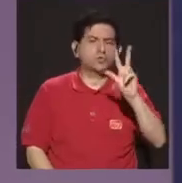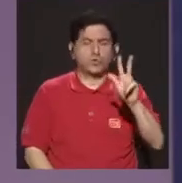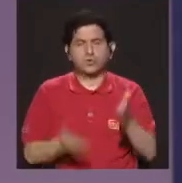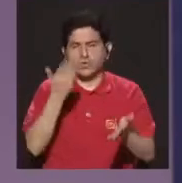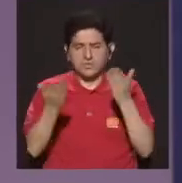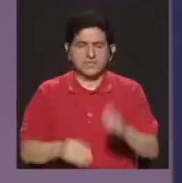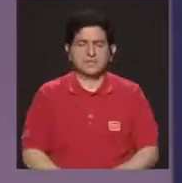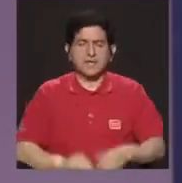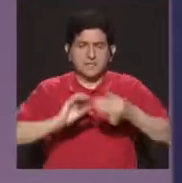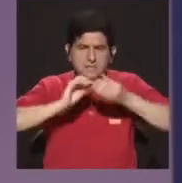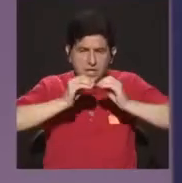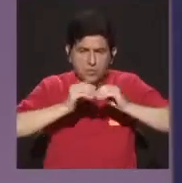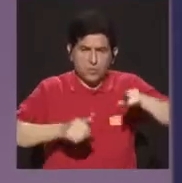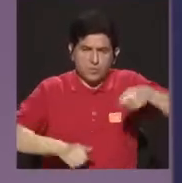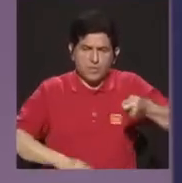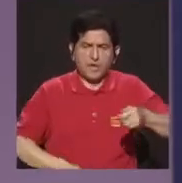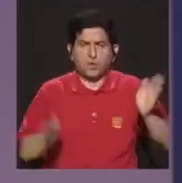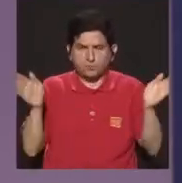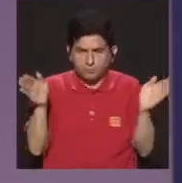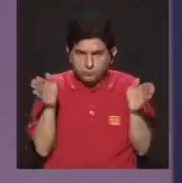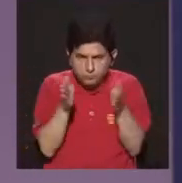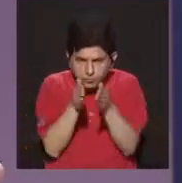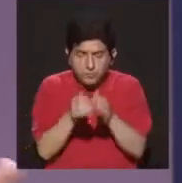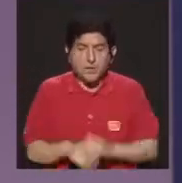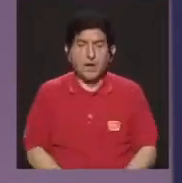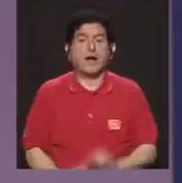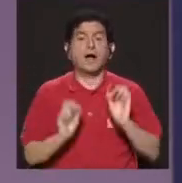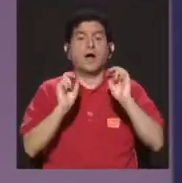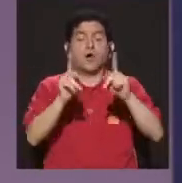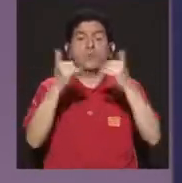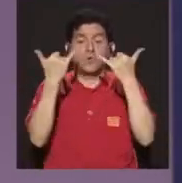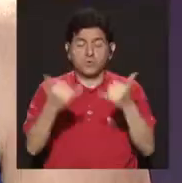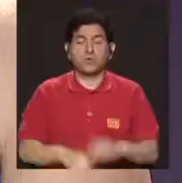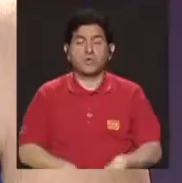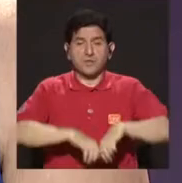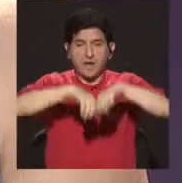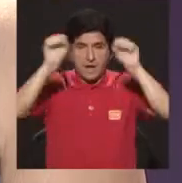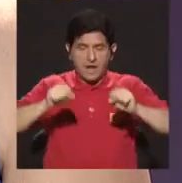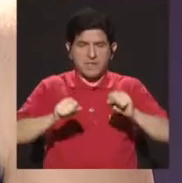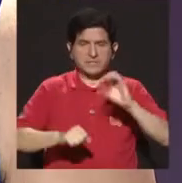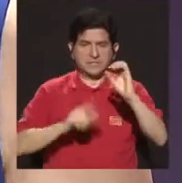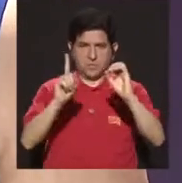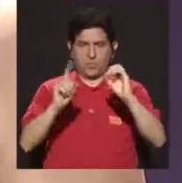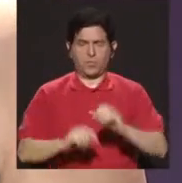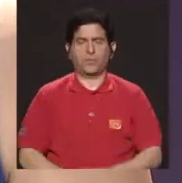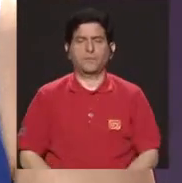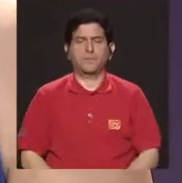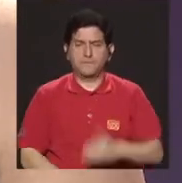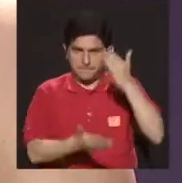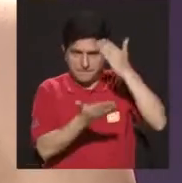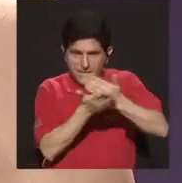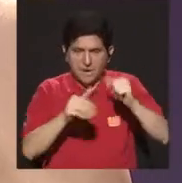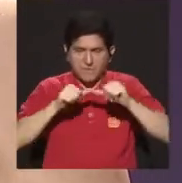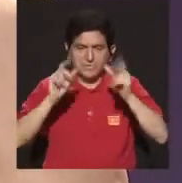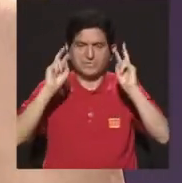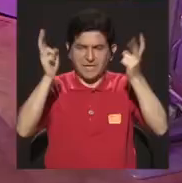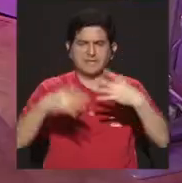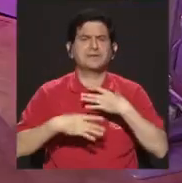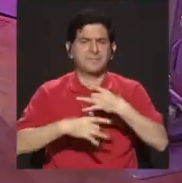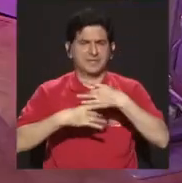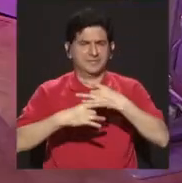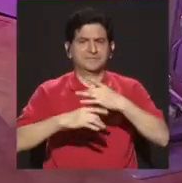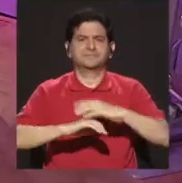en aún menos canales y esa es una gran oportunidad que brinda pues este encendido digital vamos a hacer un corte y continuamos con este tema tan